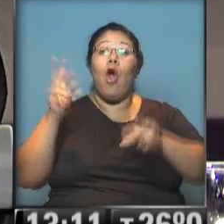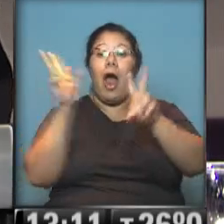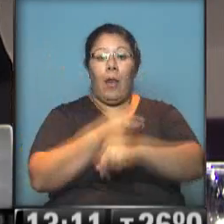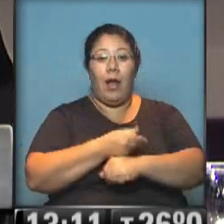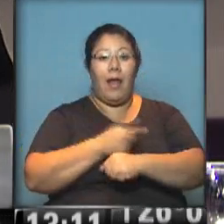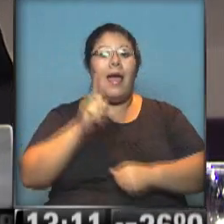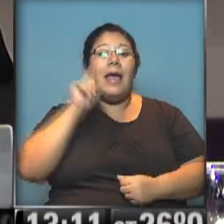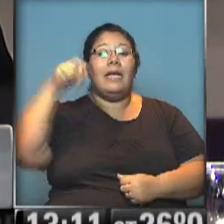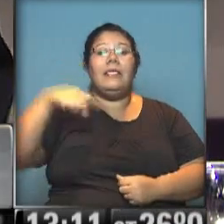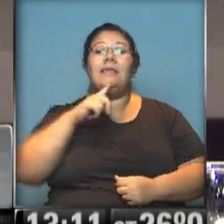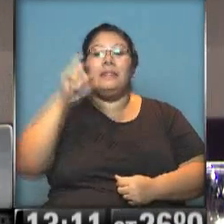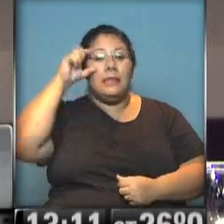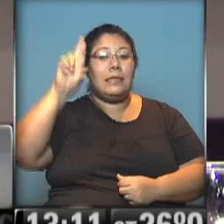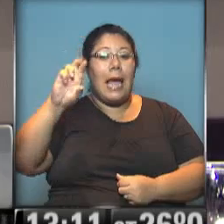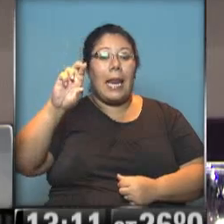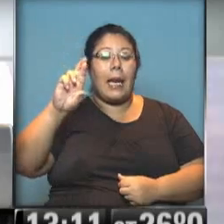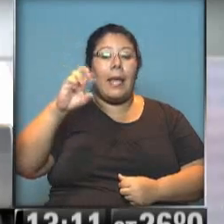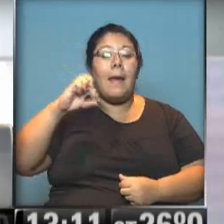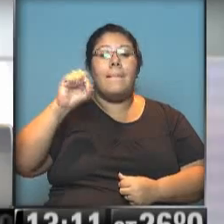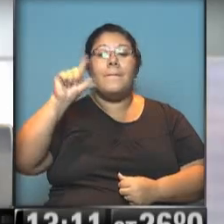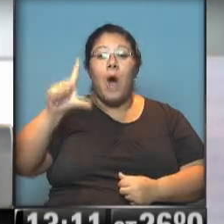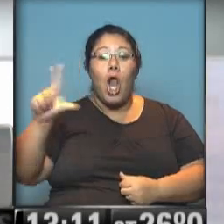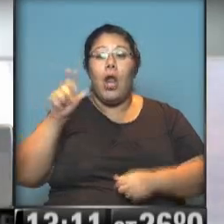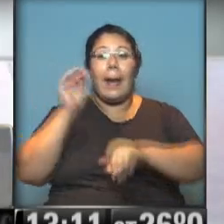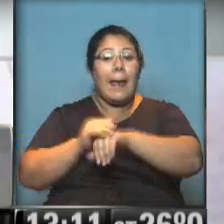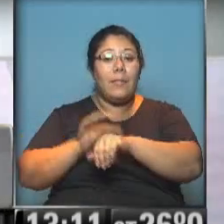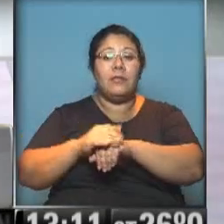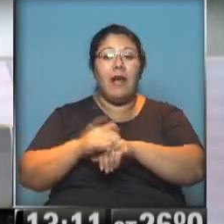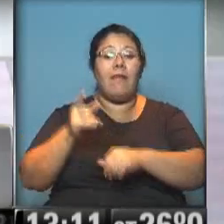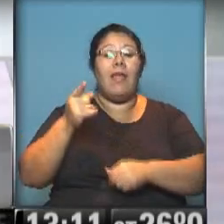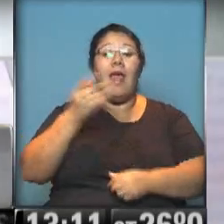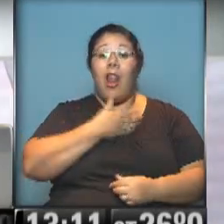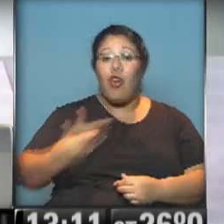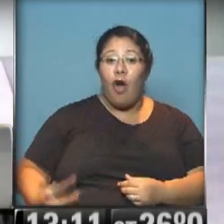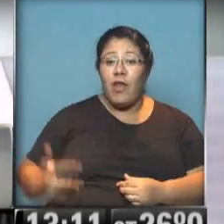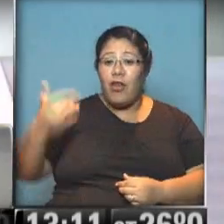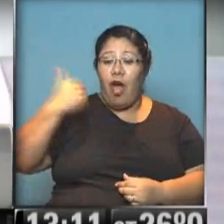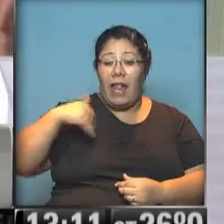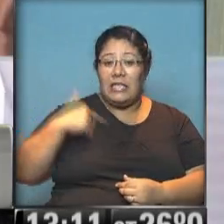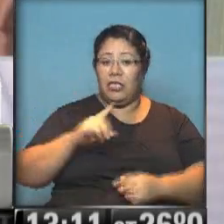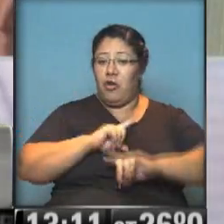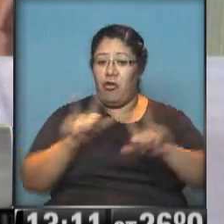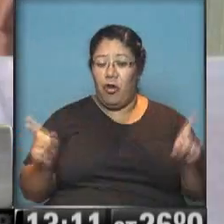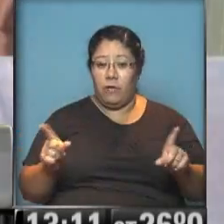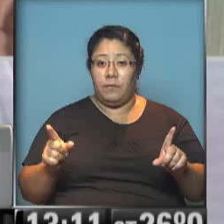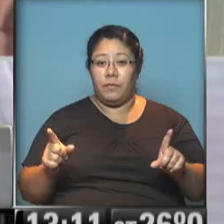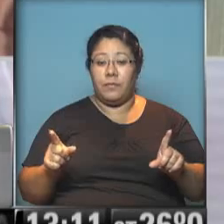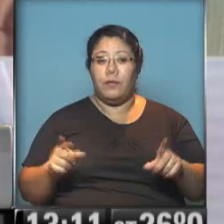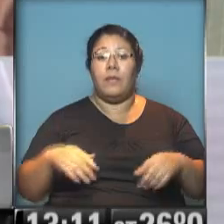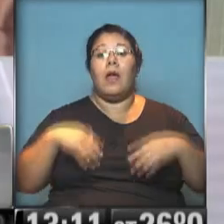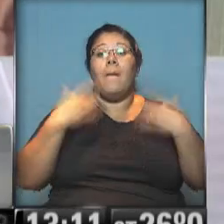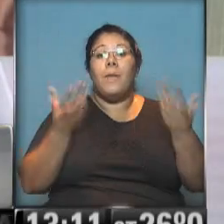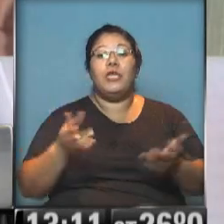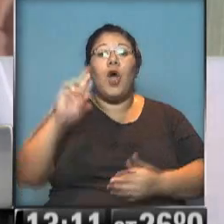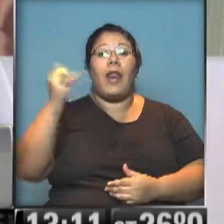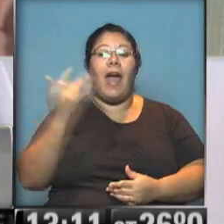no argentino lo dice pollicita y lo deja claro en su apelación por lo tanto no tiene una validez pero